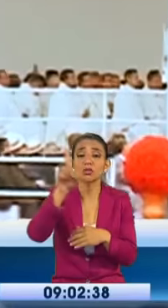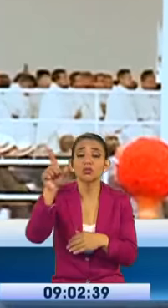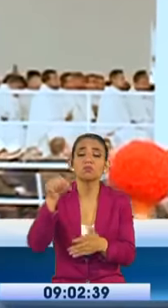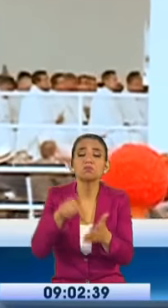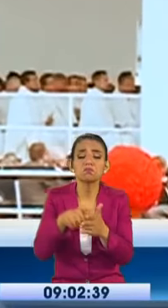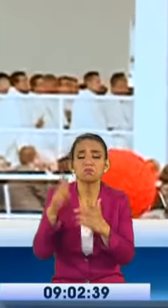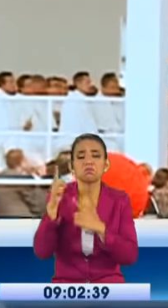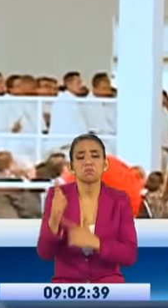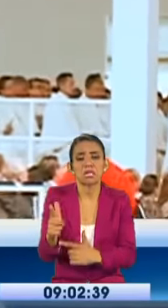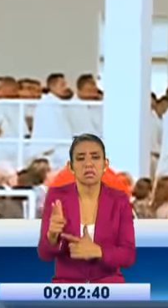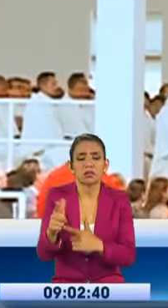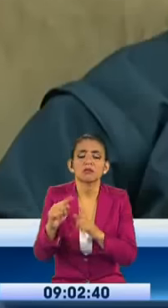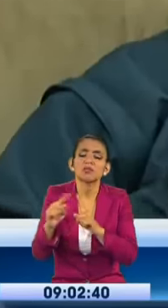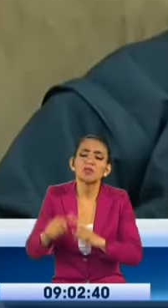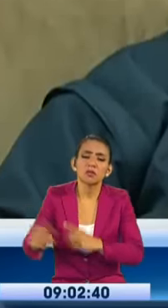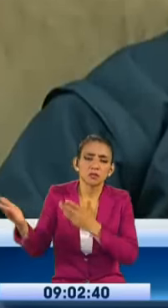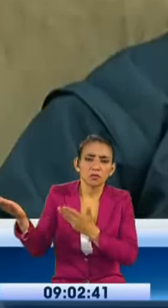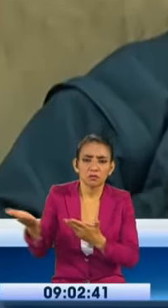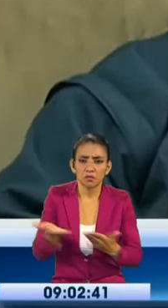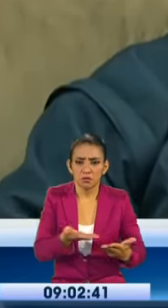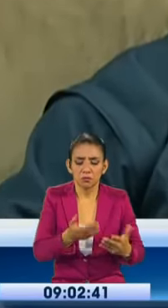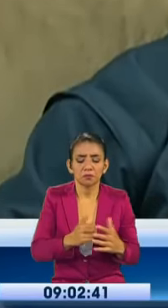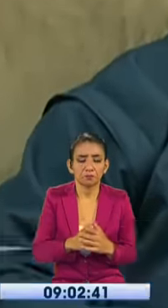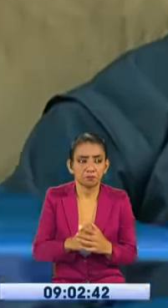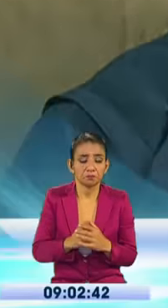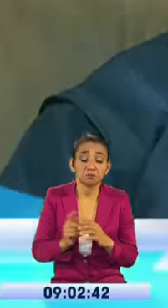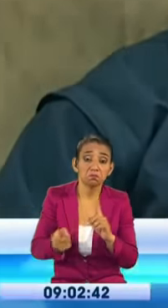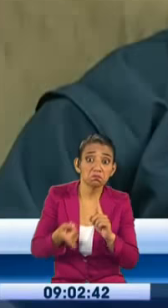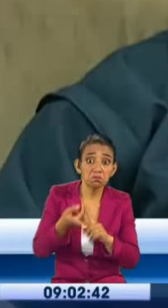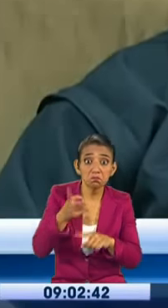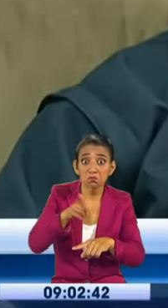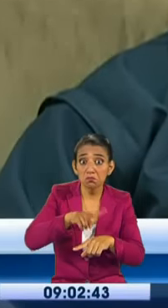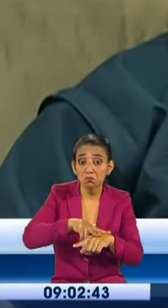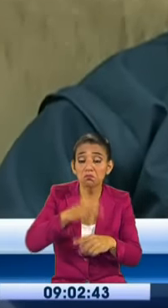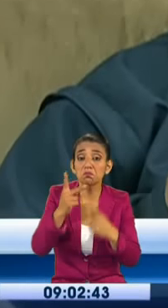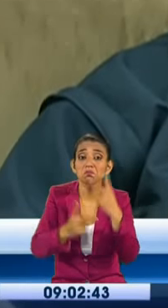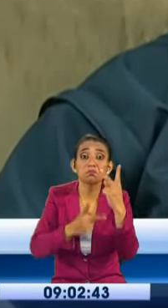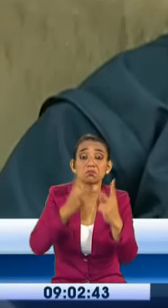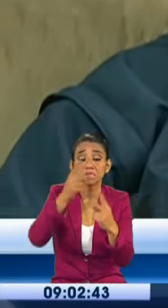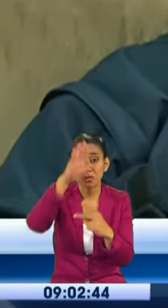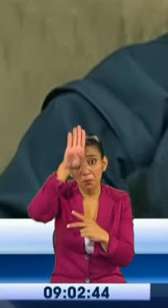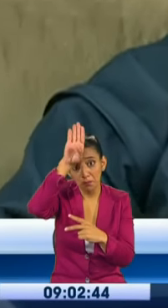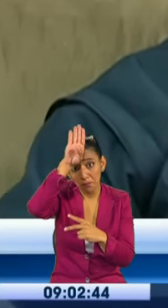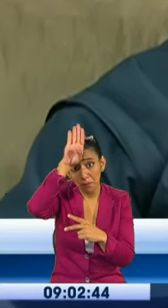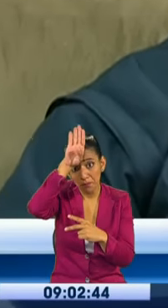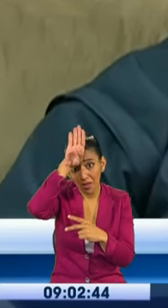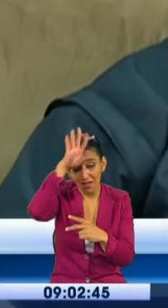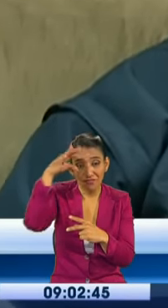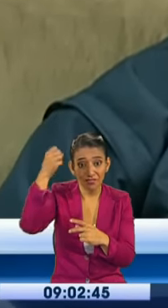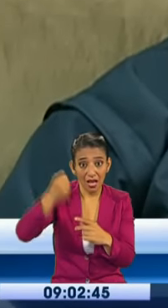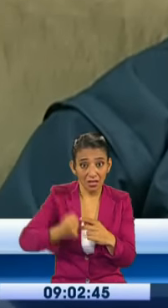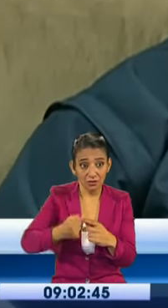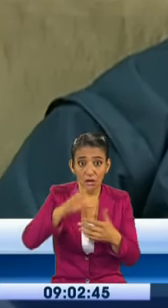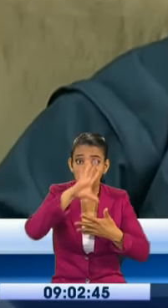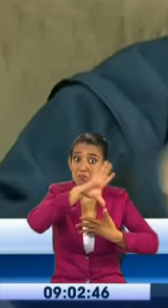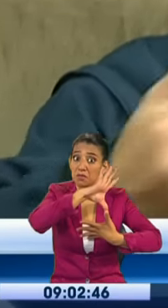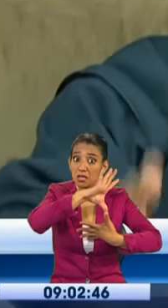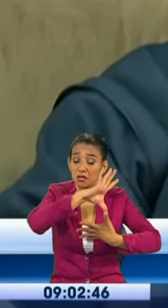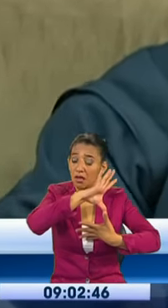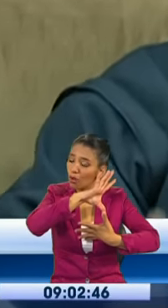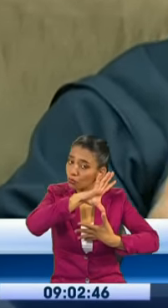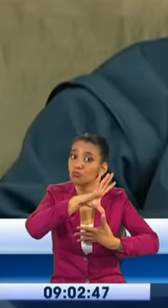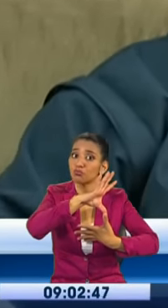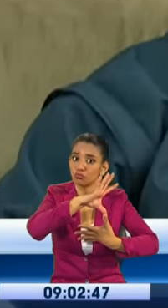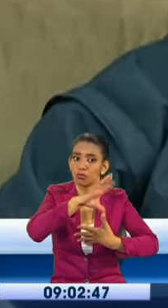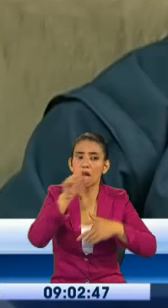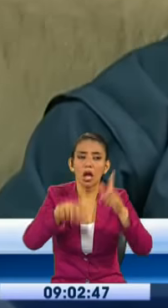en diferentes eventos. La primera visita del Papa a América, que fue tomado como referencia por otros países para